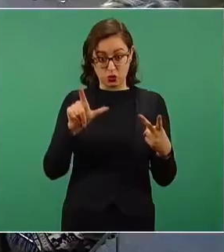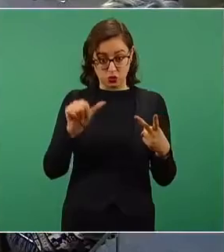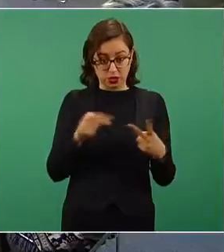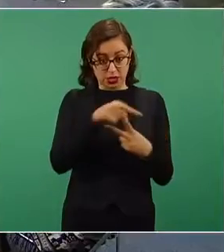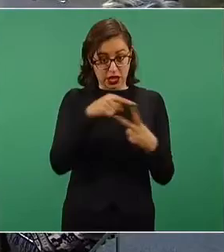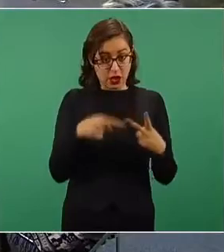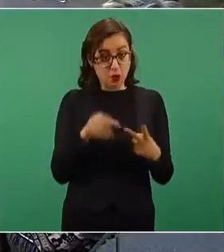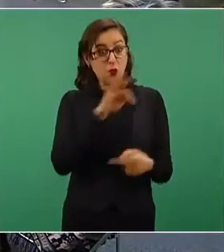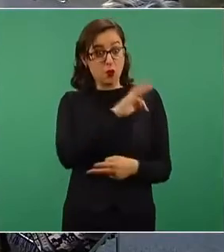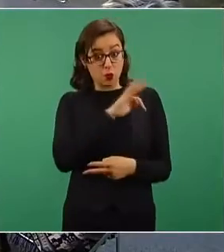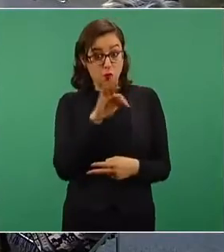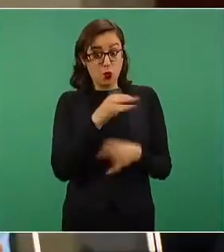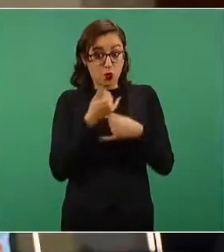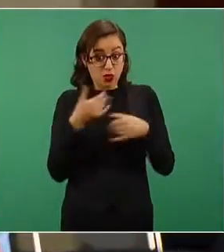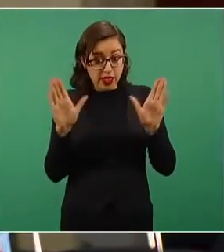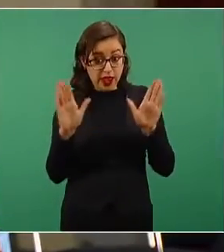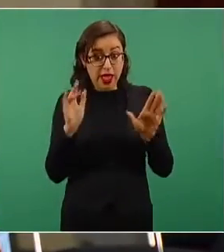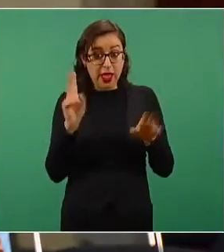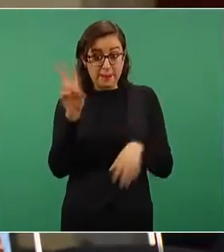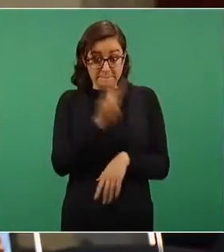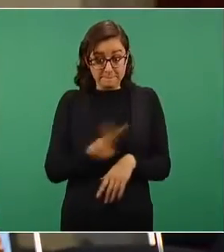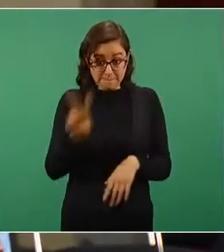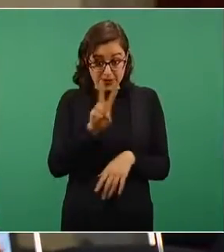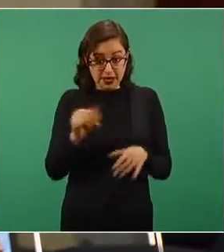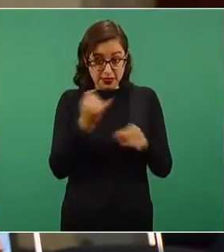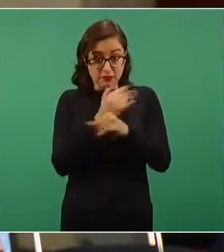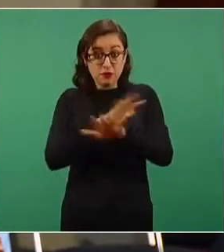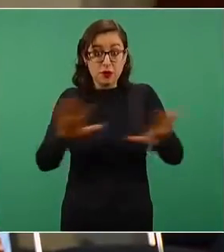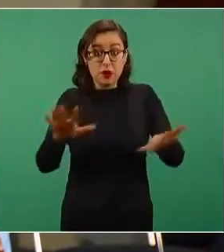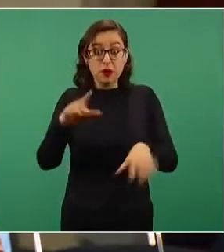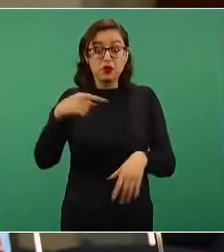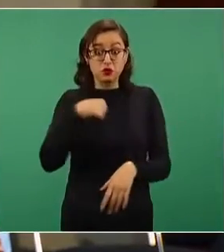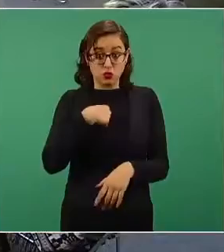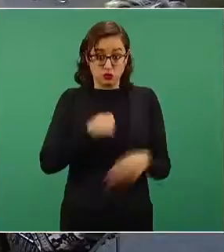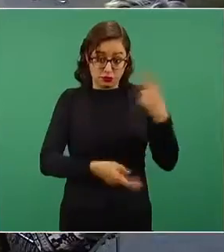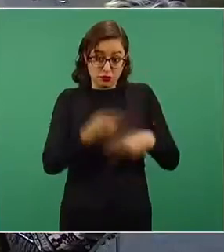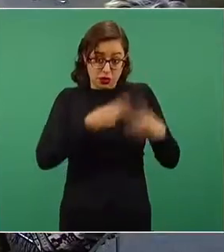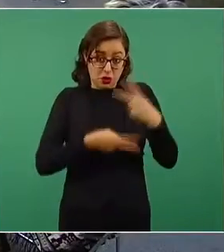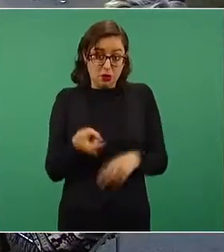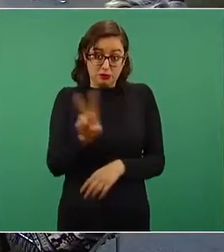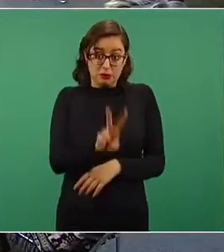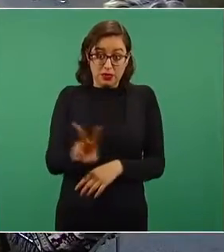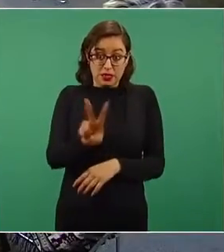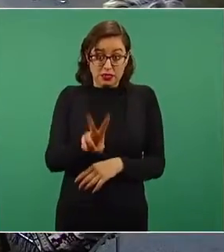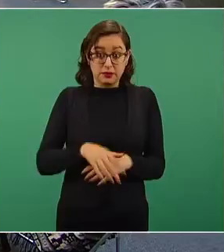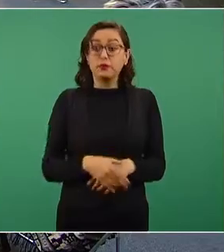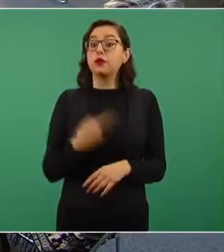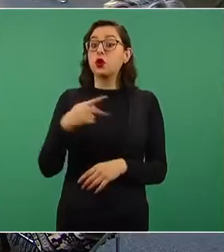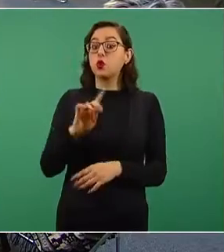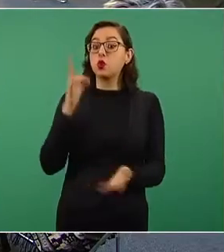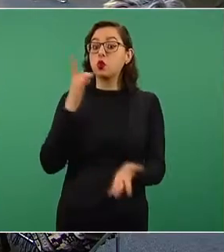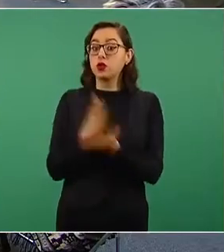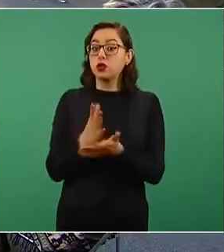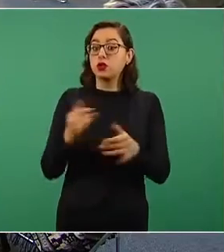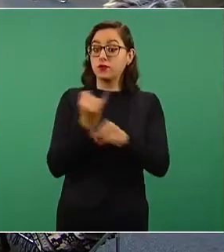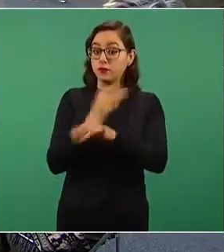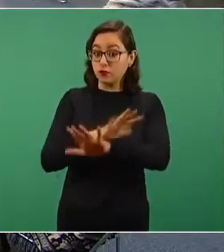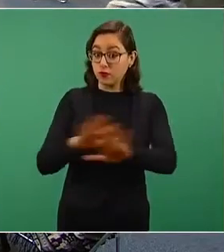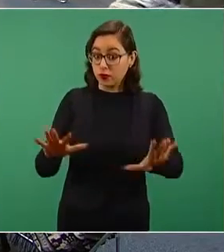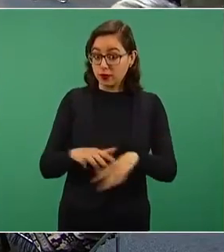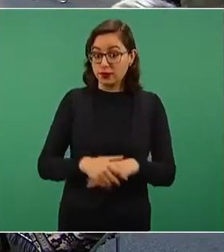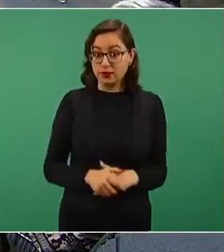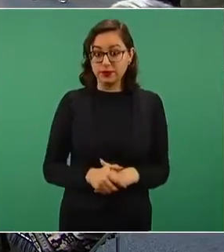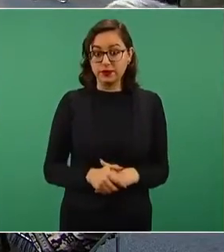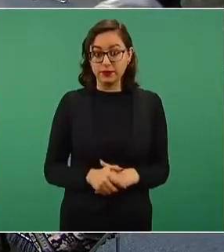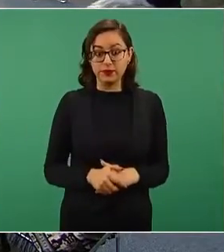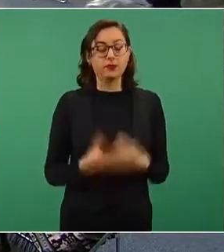viernes aquí, mejor, para que yo pueda estar? Sí. Sí. Sí, pero nada más es el informe. Sí. Sí, de